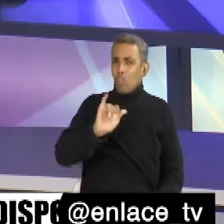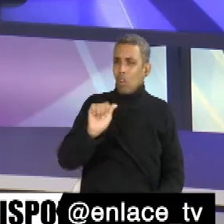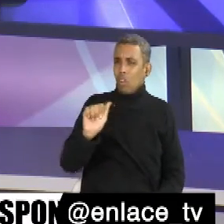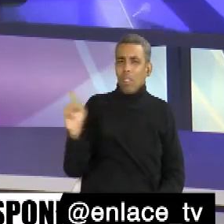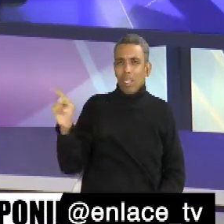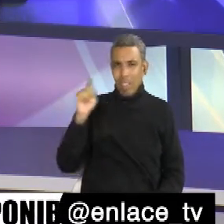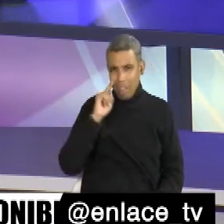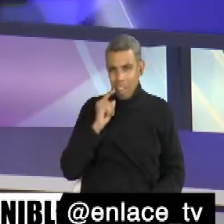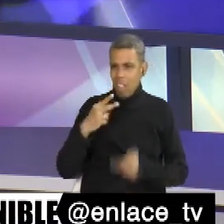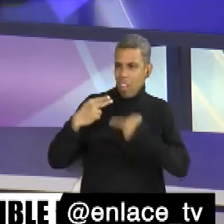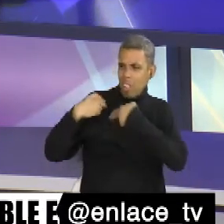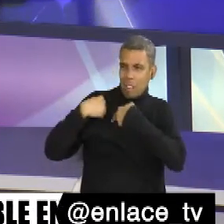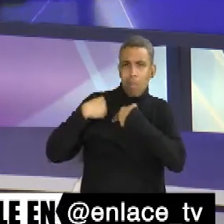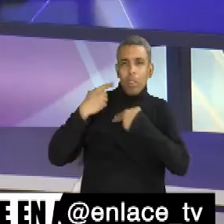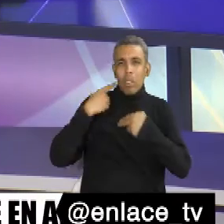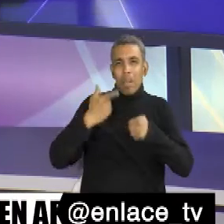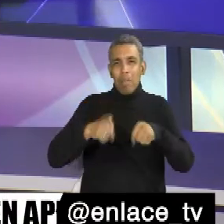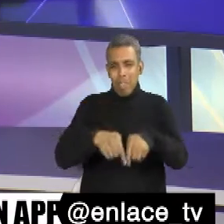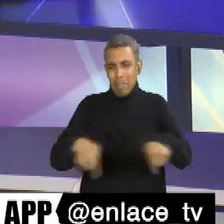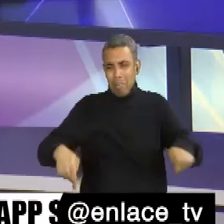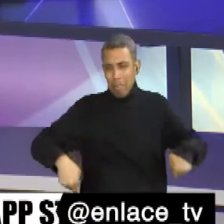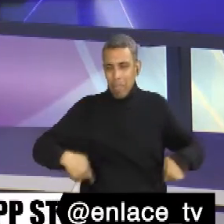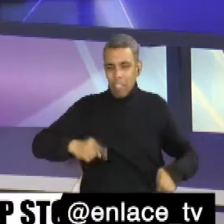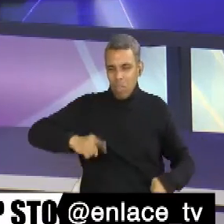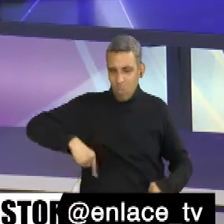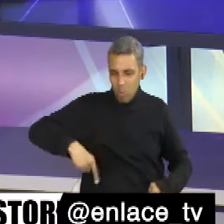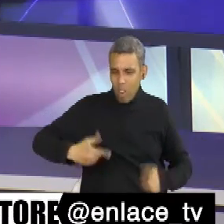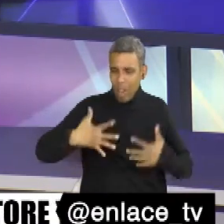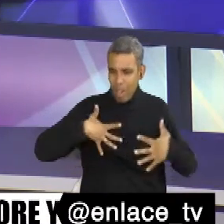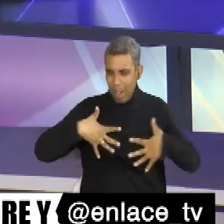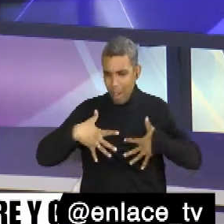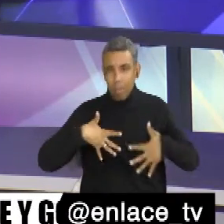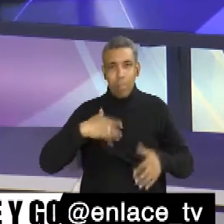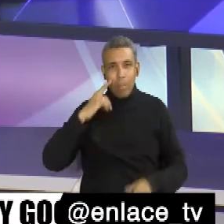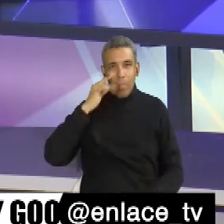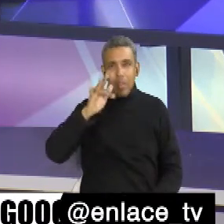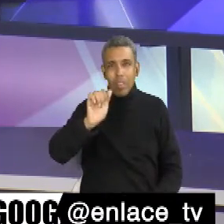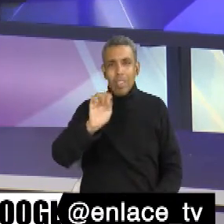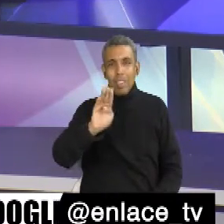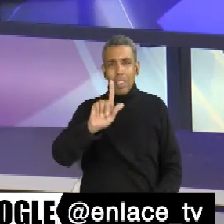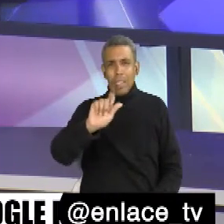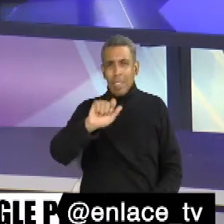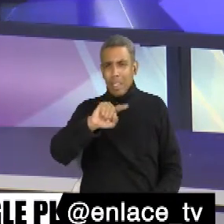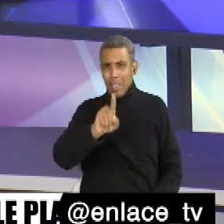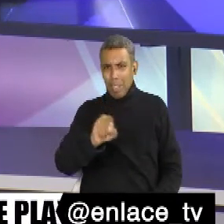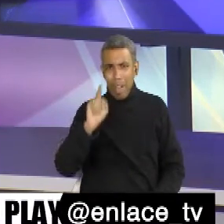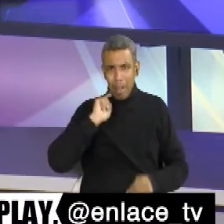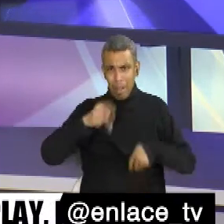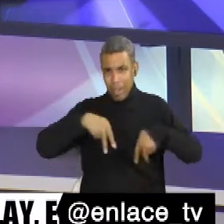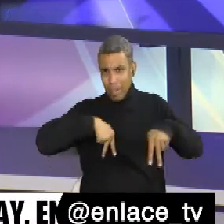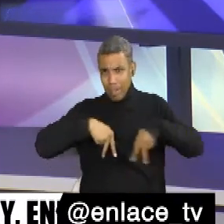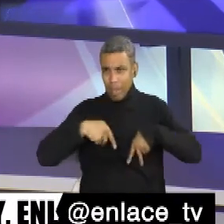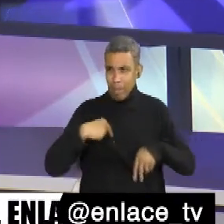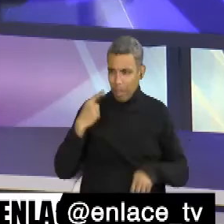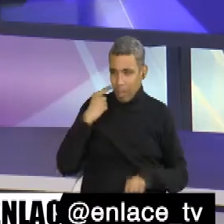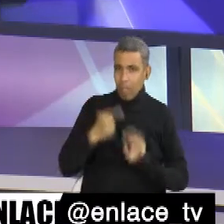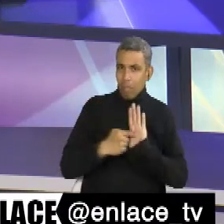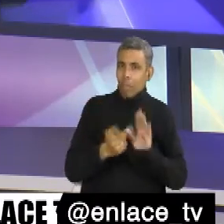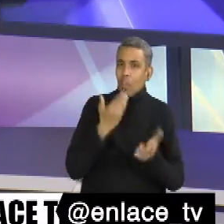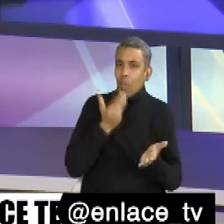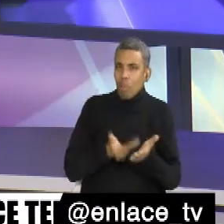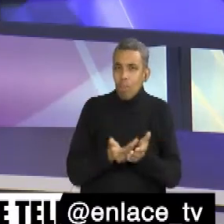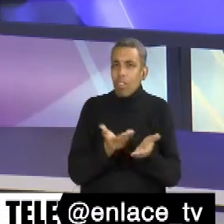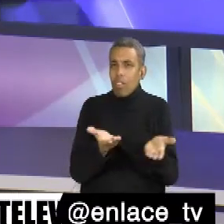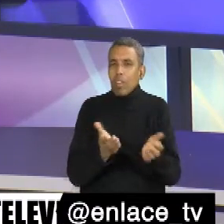a entregarnos un balance de las actividades cumplidas durante el primer semestre de este año. Muy buenas tardes para usted, Gloria. Bienvenida a Enlace Noticias. ¿Cuál es